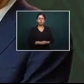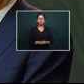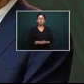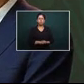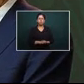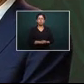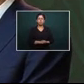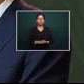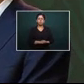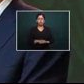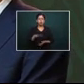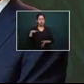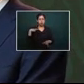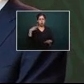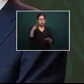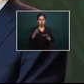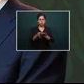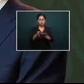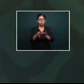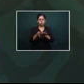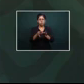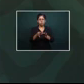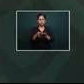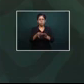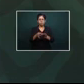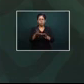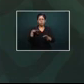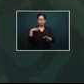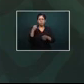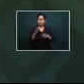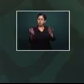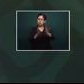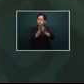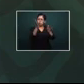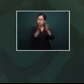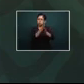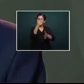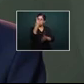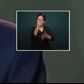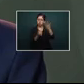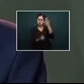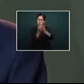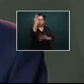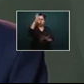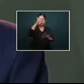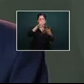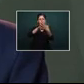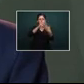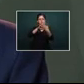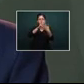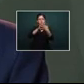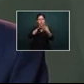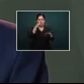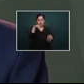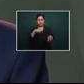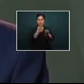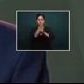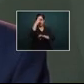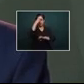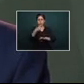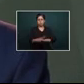el compromiso de construir 2 penales más en el Estado de